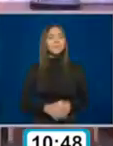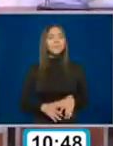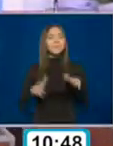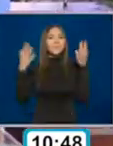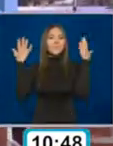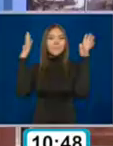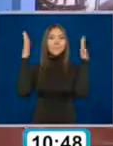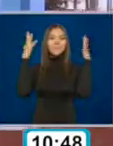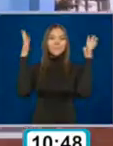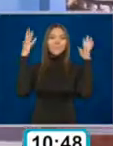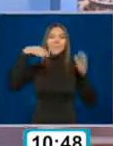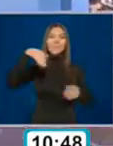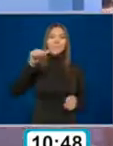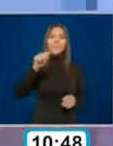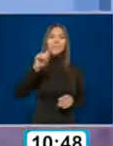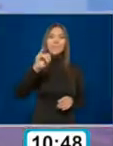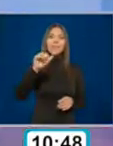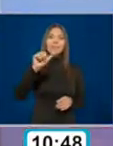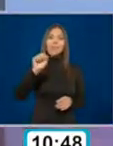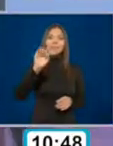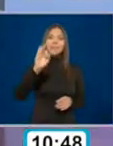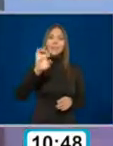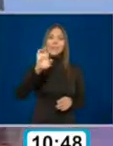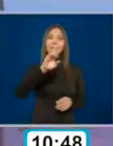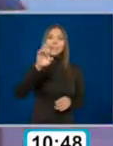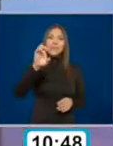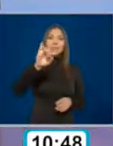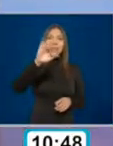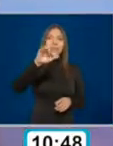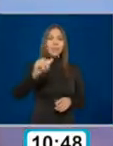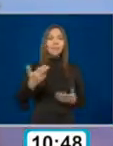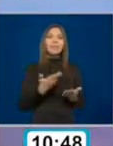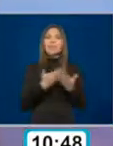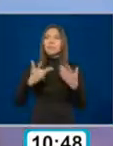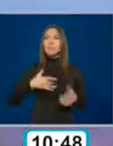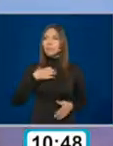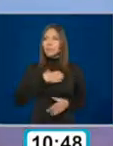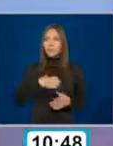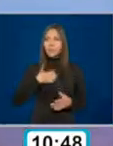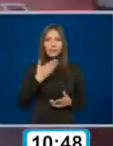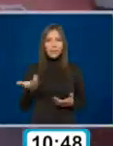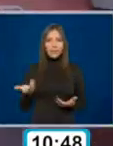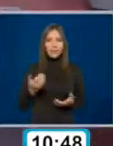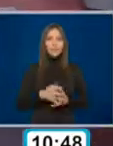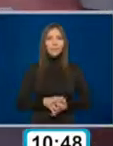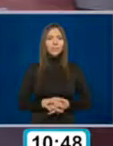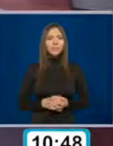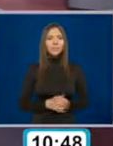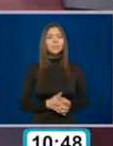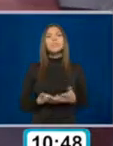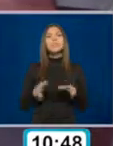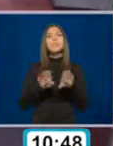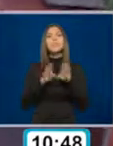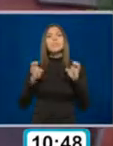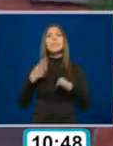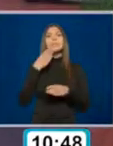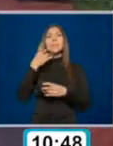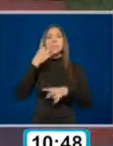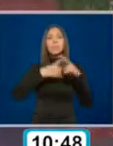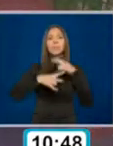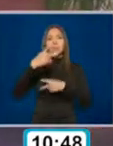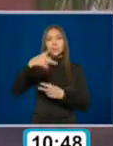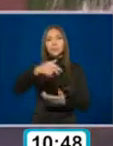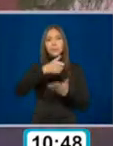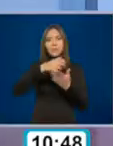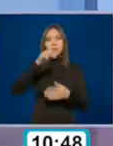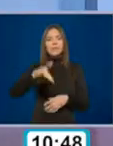Aplauso para Matías Ferreira, muchachos. El ánimo en el estudio. Muchas gracias, gracias. ¿Cómo estás? Bienvenido a tu ciudad. Feliz de estar